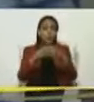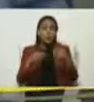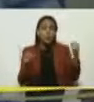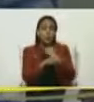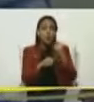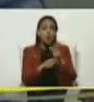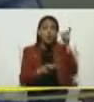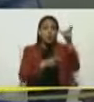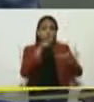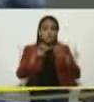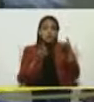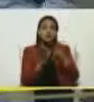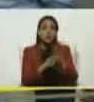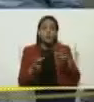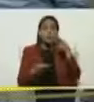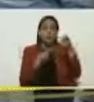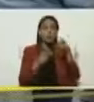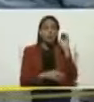Movimiento Futuro.